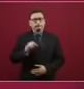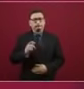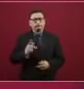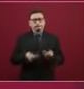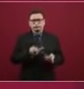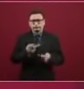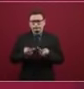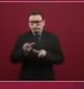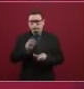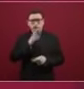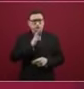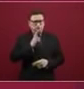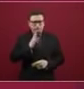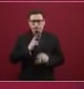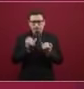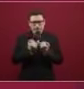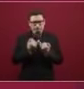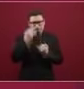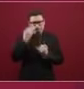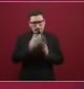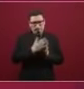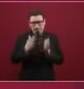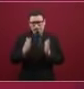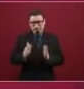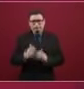y respuestas